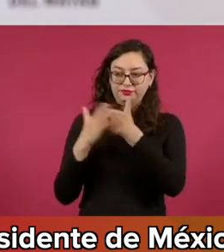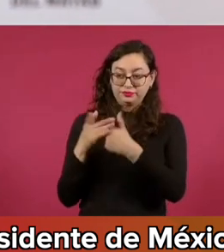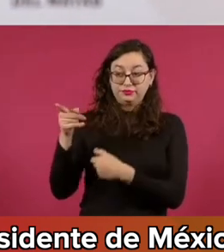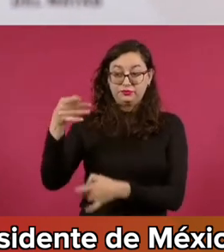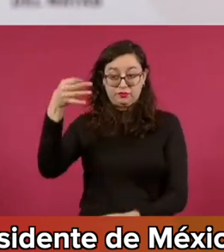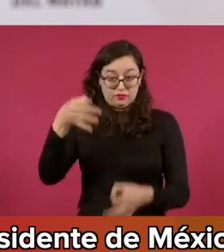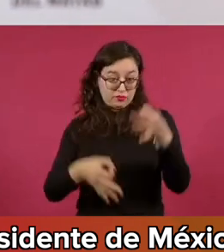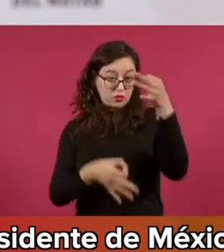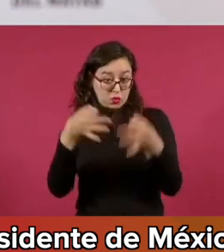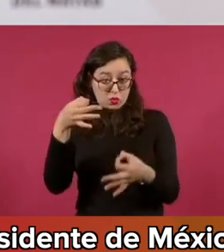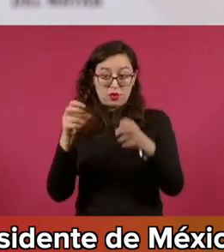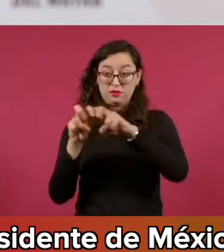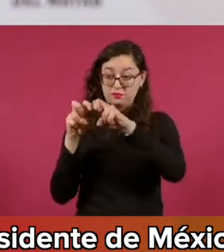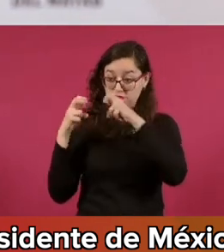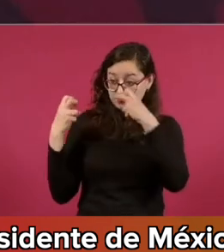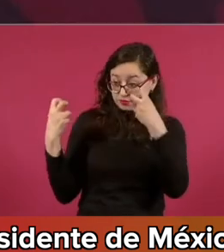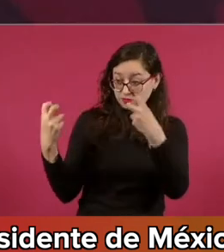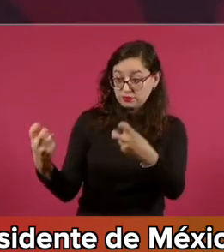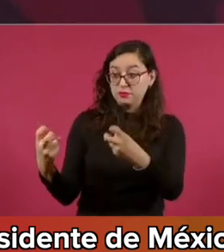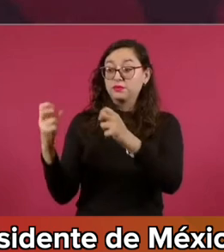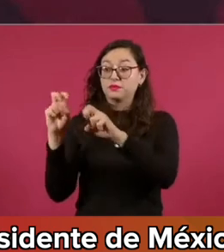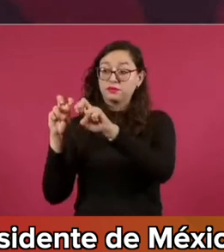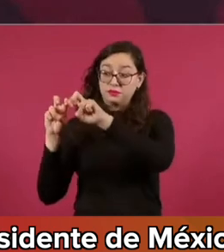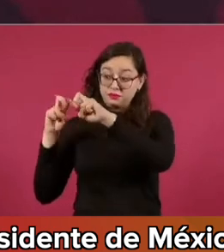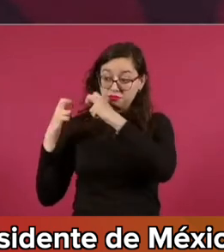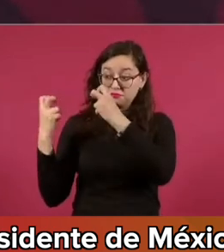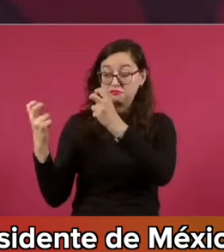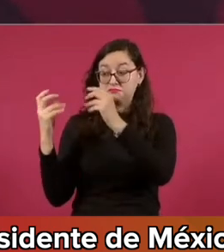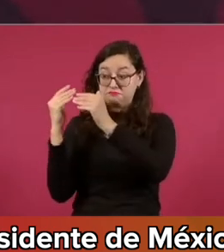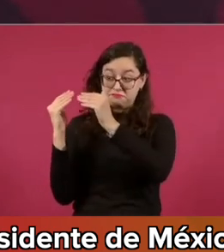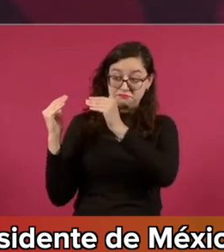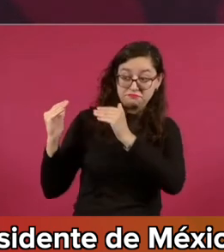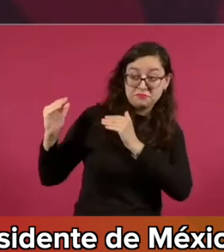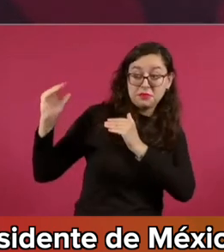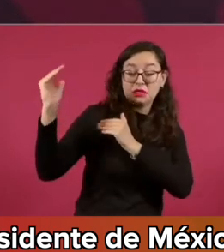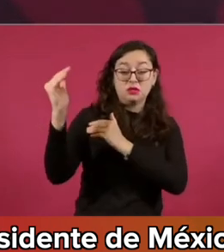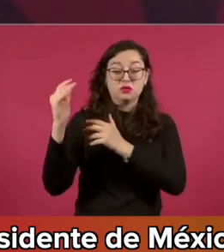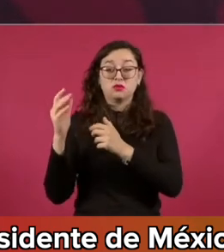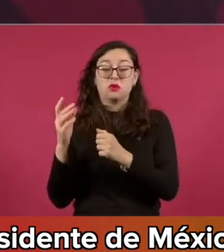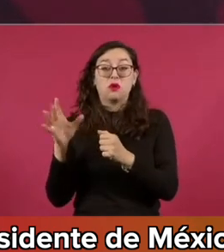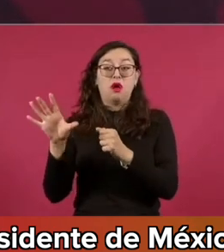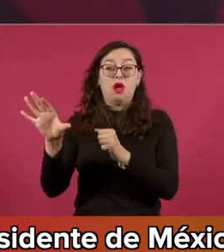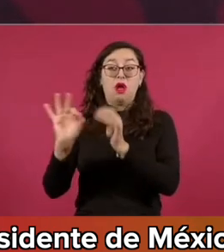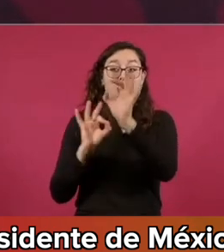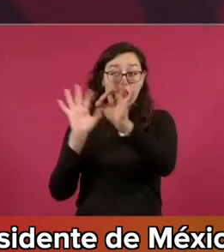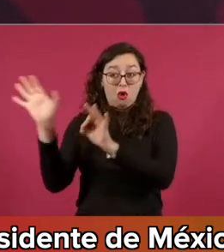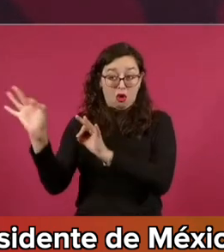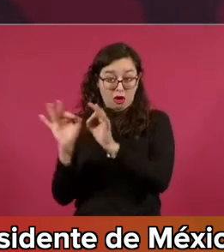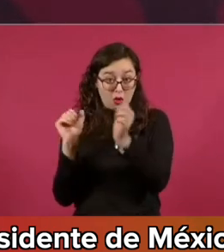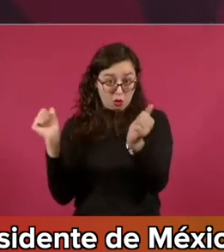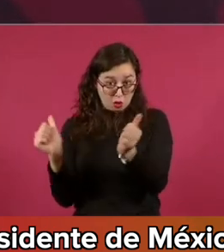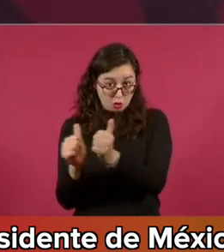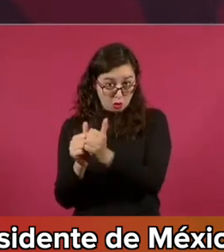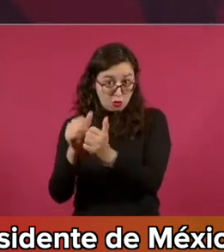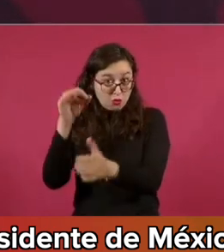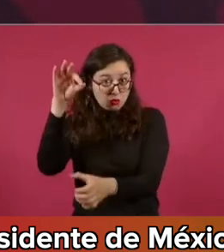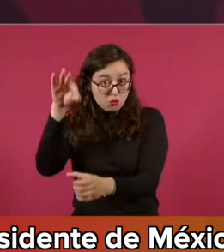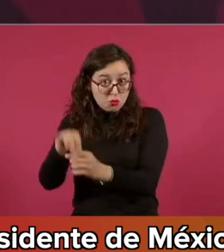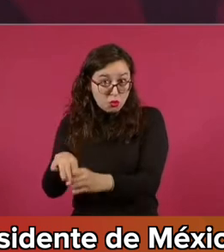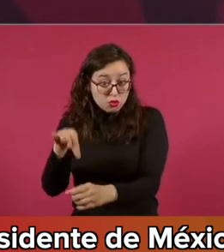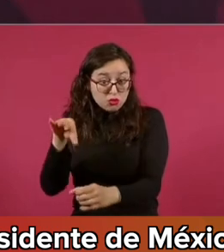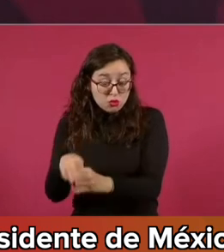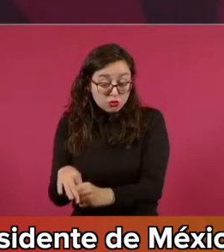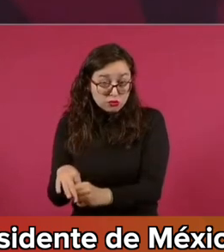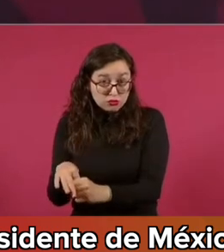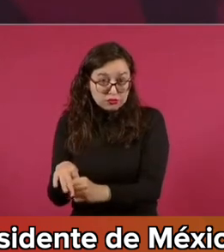costumbre, cuando se propone linchar públicamente a persona o grupo alguno, López Obrador, una y otra vez,